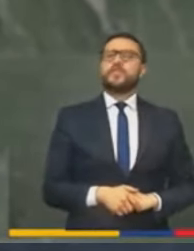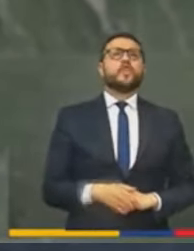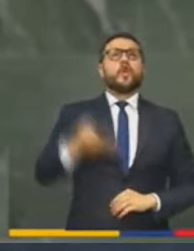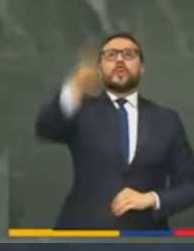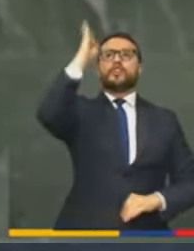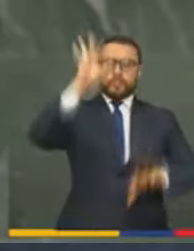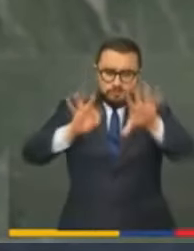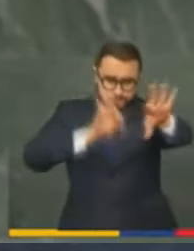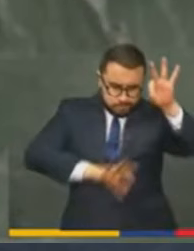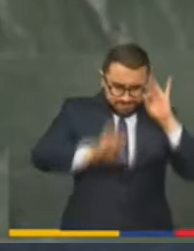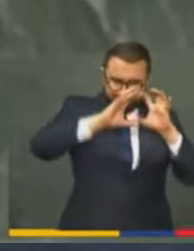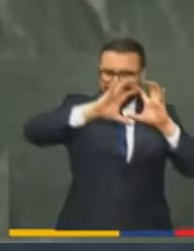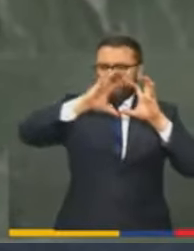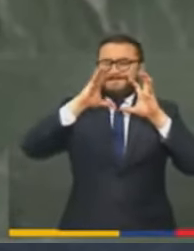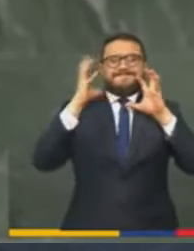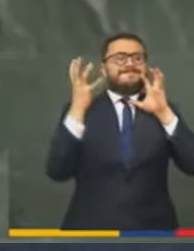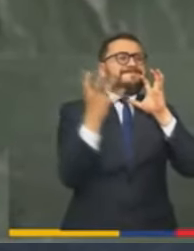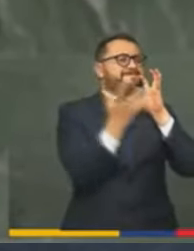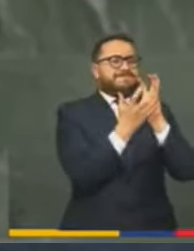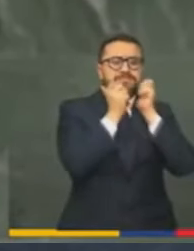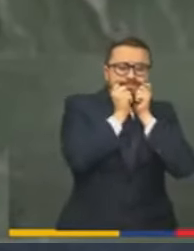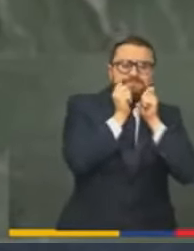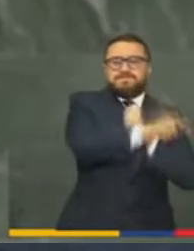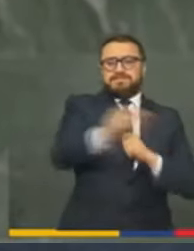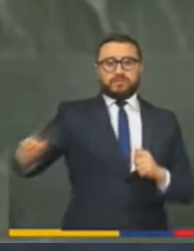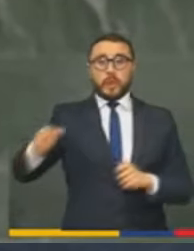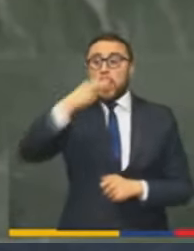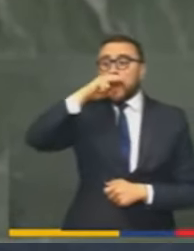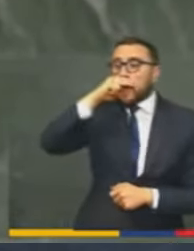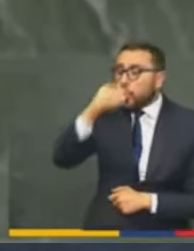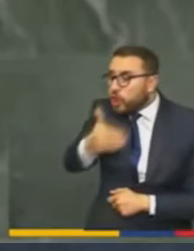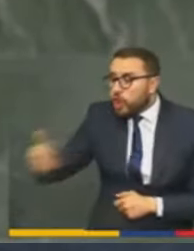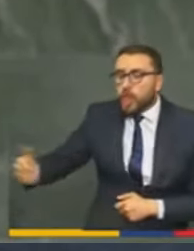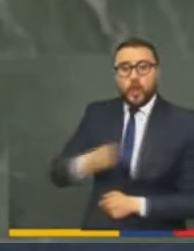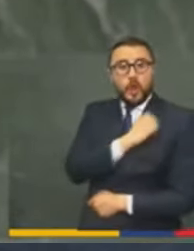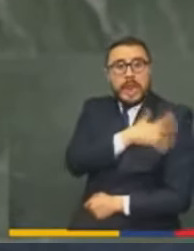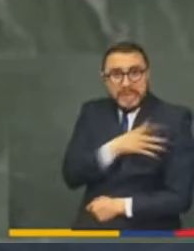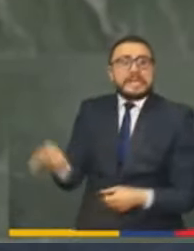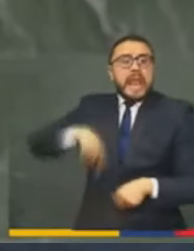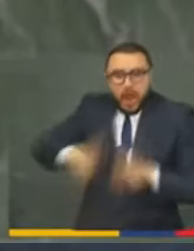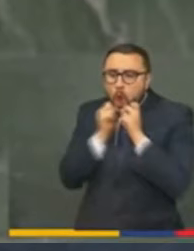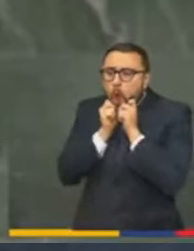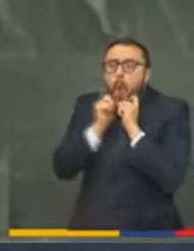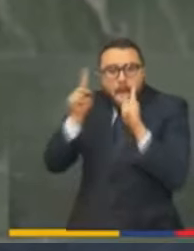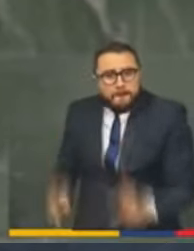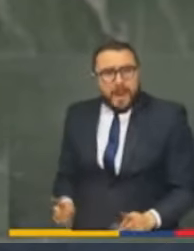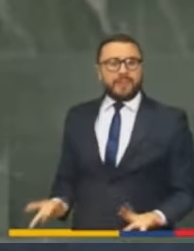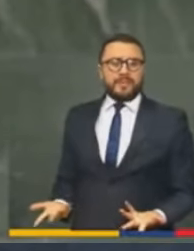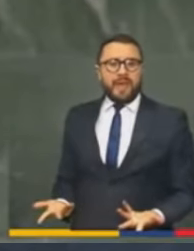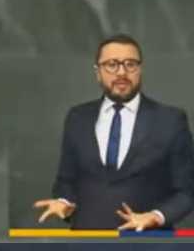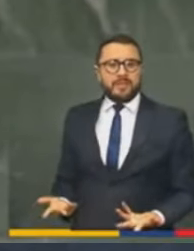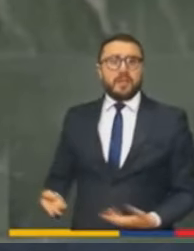la humanidad toda. Y los niños de Gaza, eso eran humanidad, el